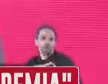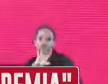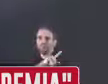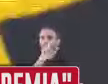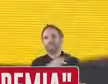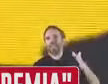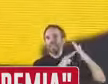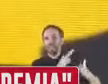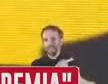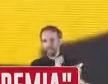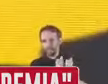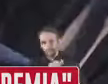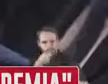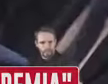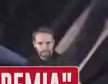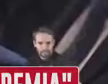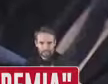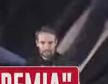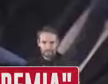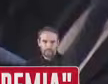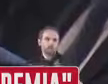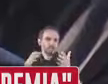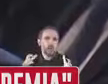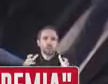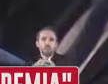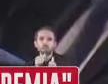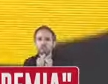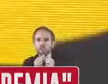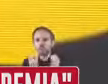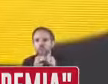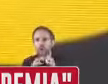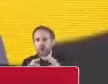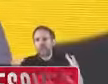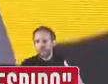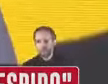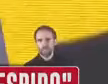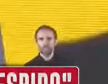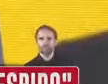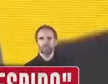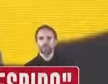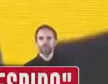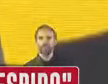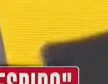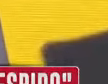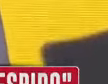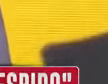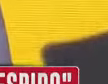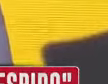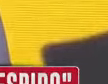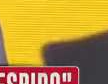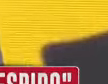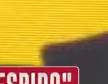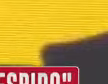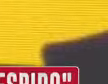empresario de apyme sea grande sea chico porque se pudo sostener con el